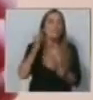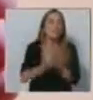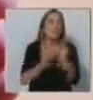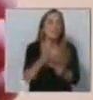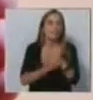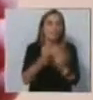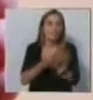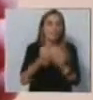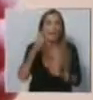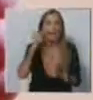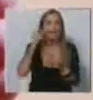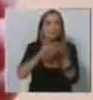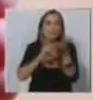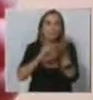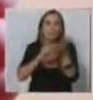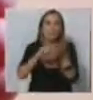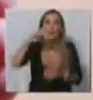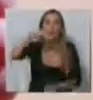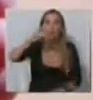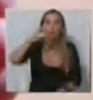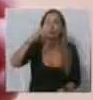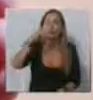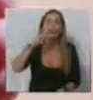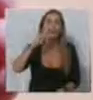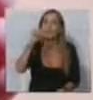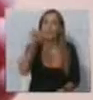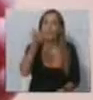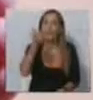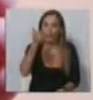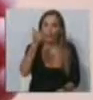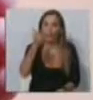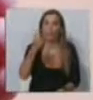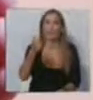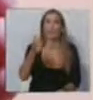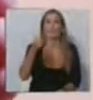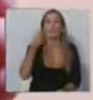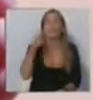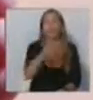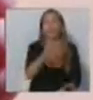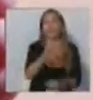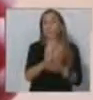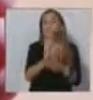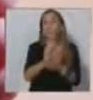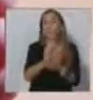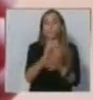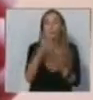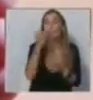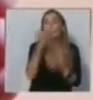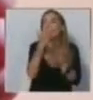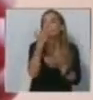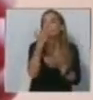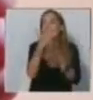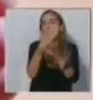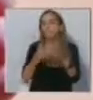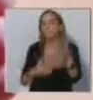NASA. Y por último, nos podemos comprar 19 Instagrams, justamente Facebook compró hace 2 años por